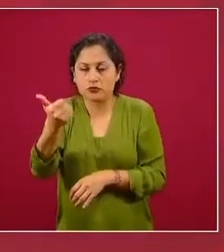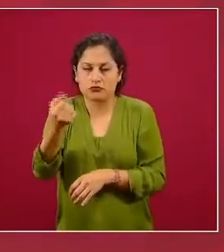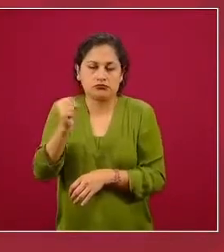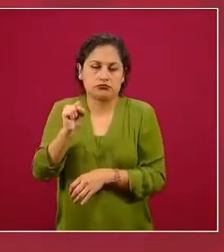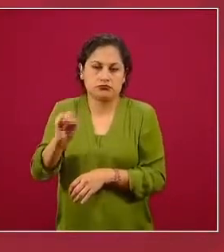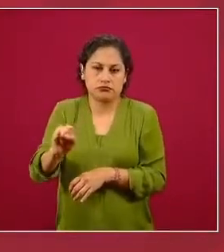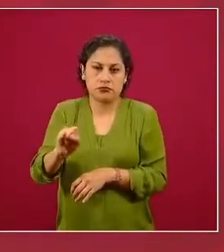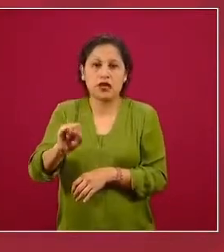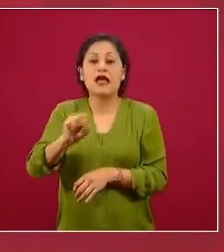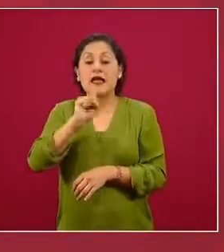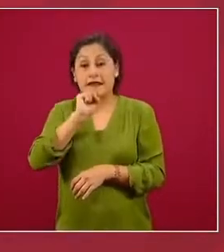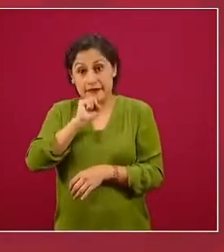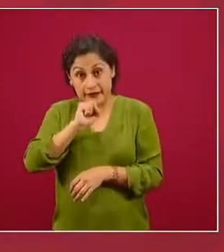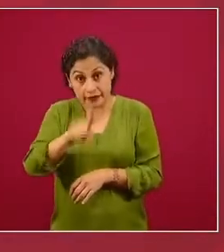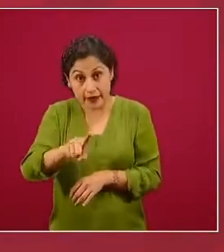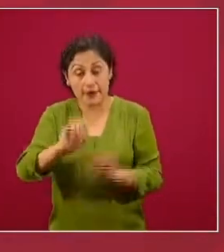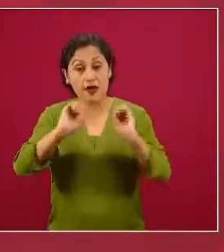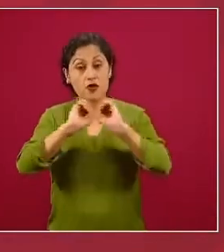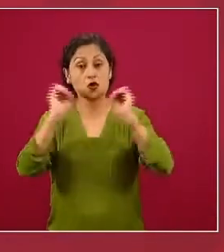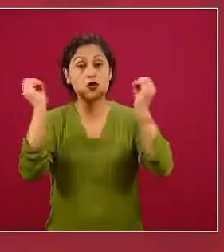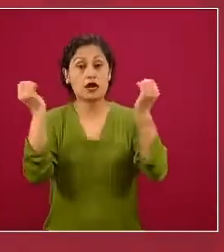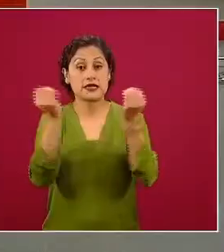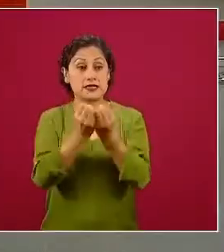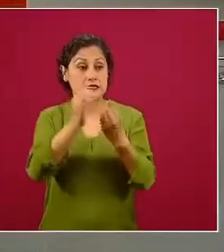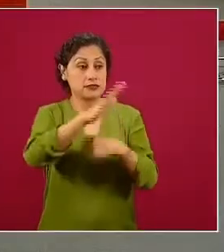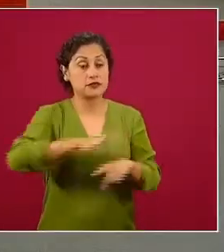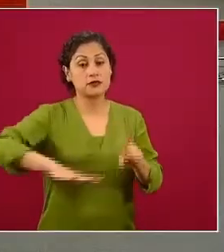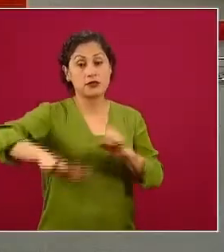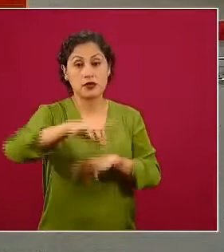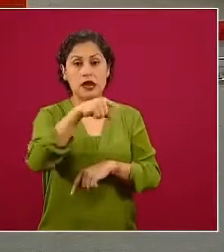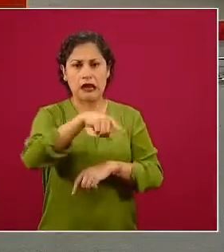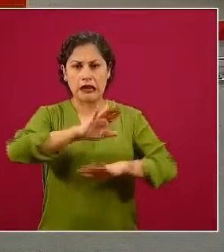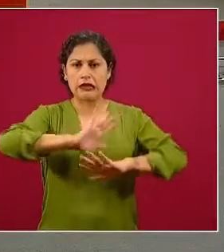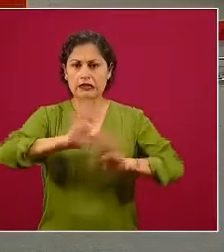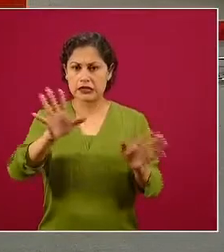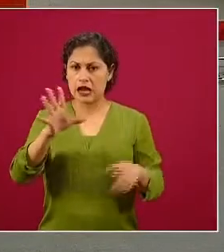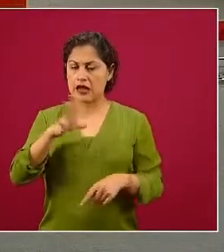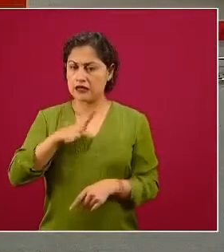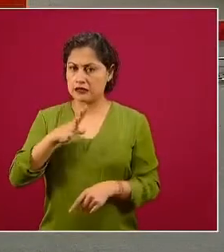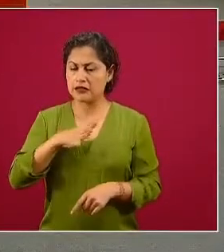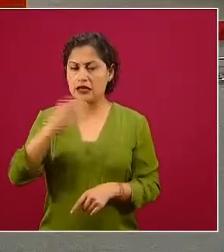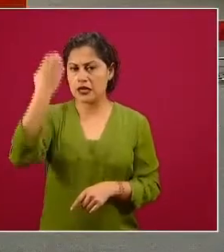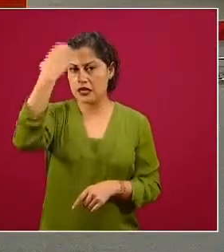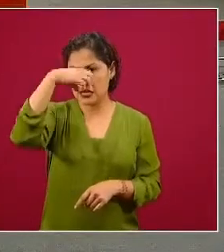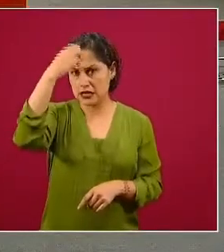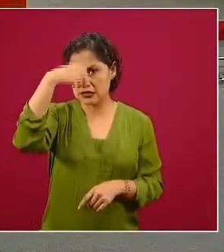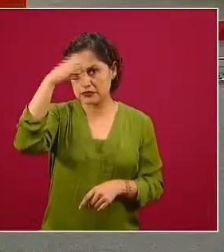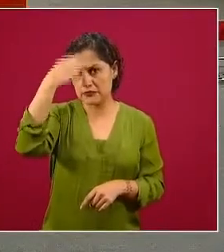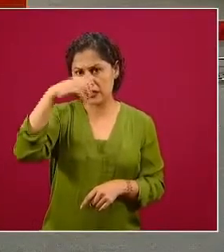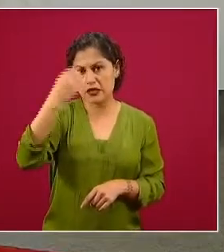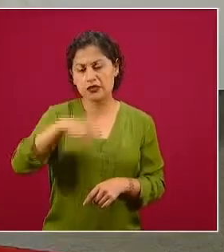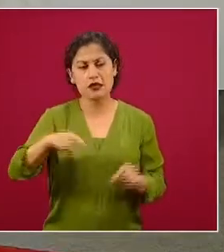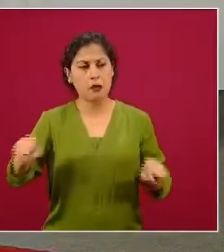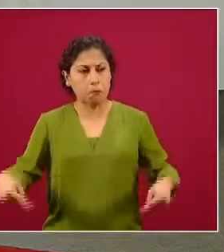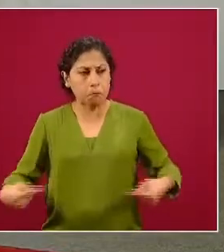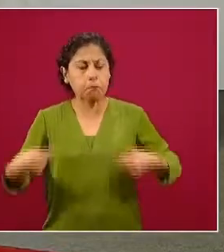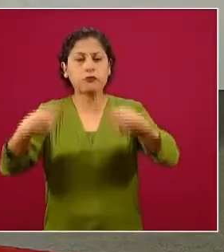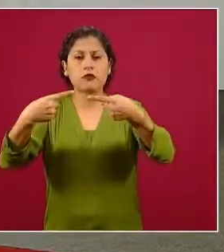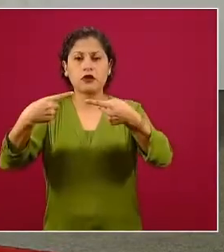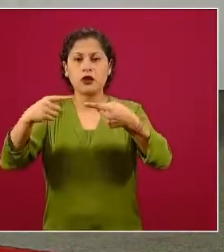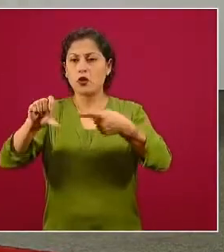Organizaciones sociales que tienen probada independencia de criterio, que no tienen algún conflicto de interés con